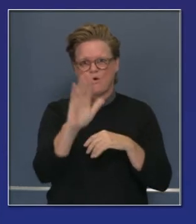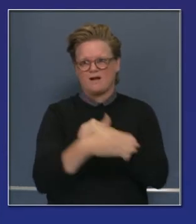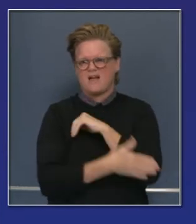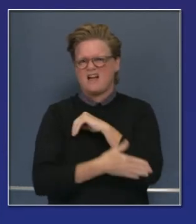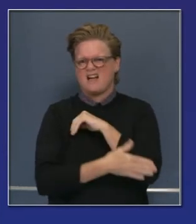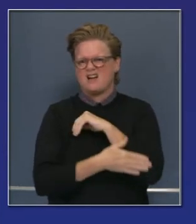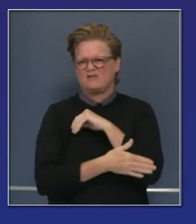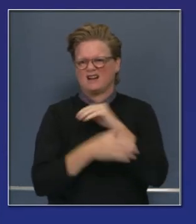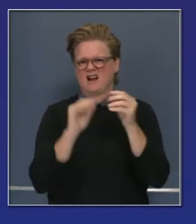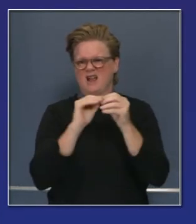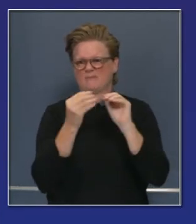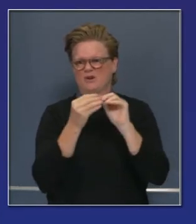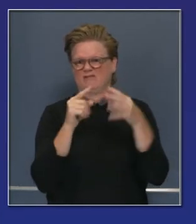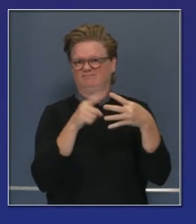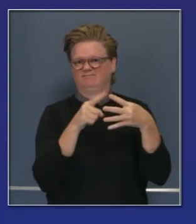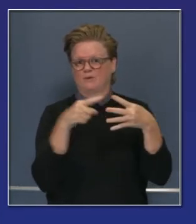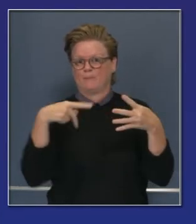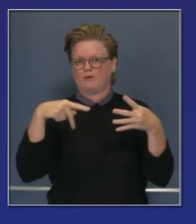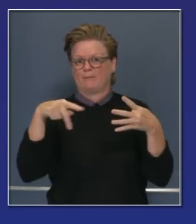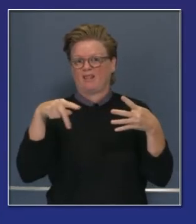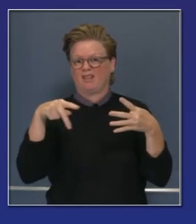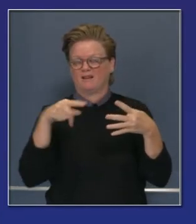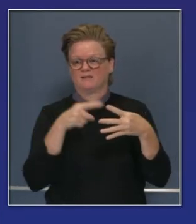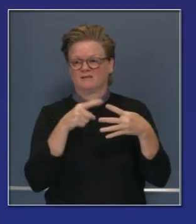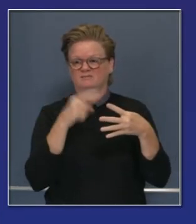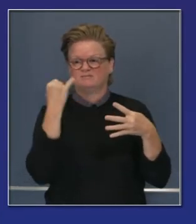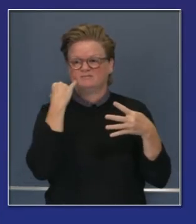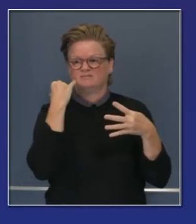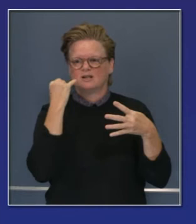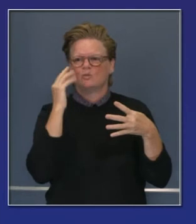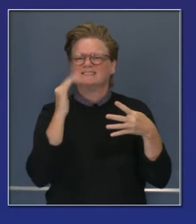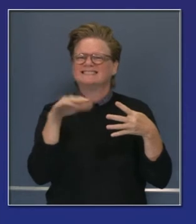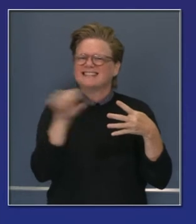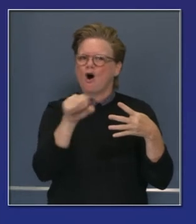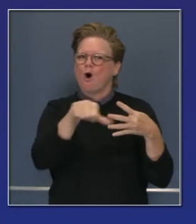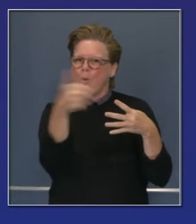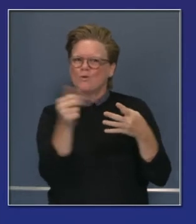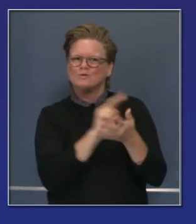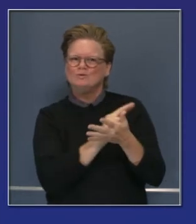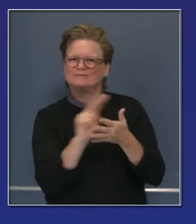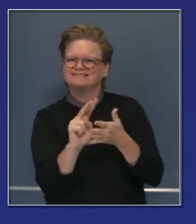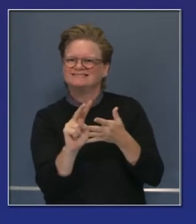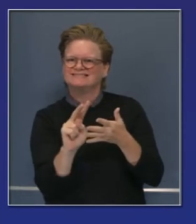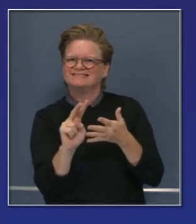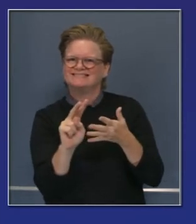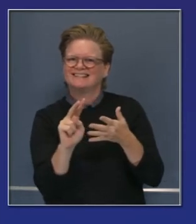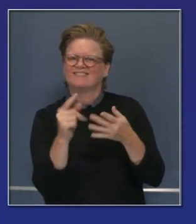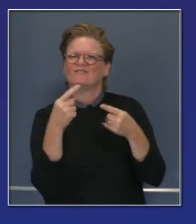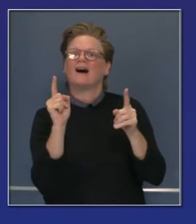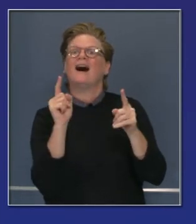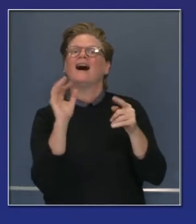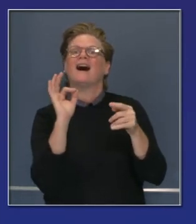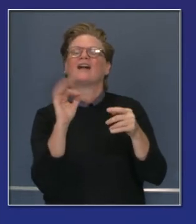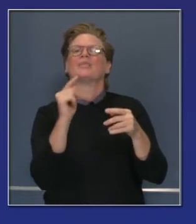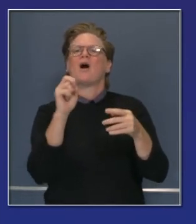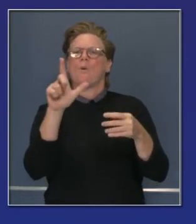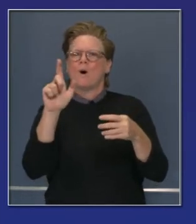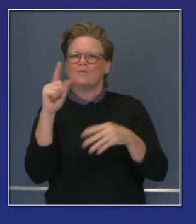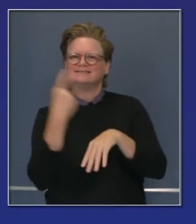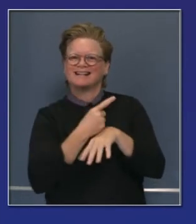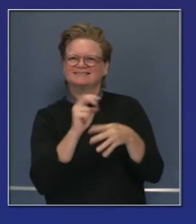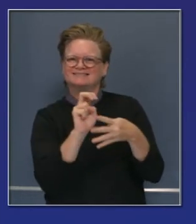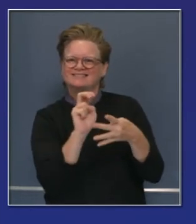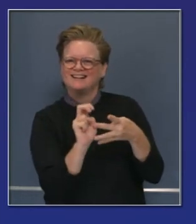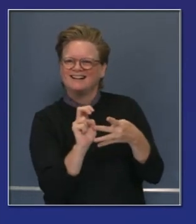Y antes de avanzar al siguiente nivel, digamos que está en el rojo antes de ir al naranja, tendrá que cumplir